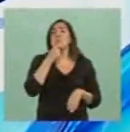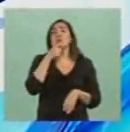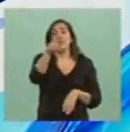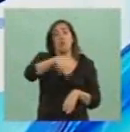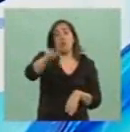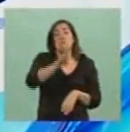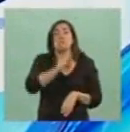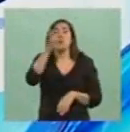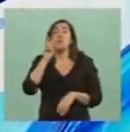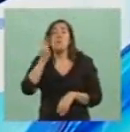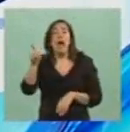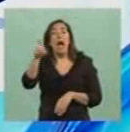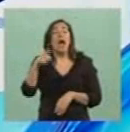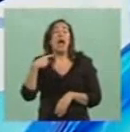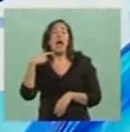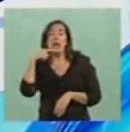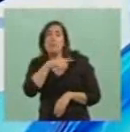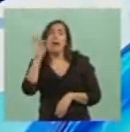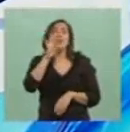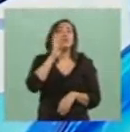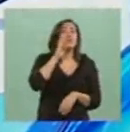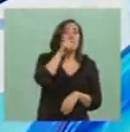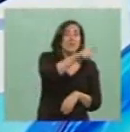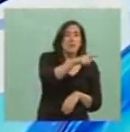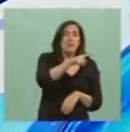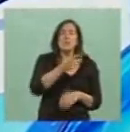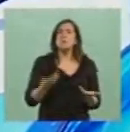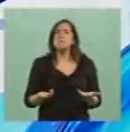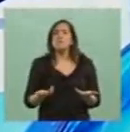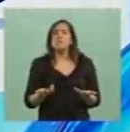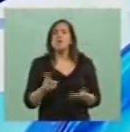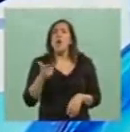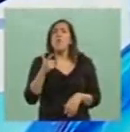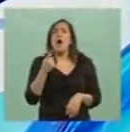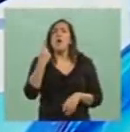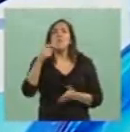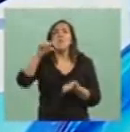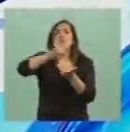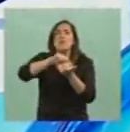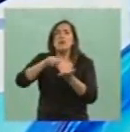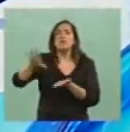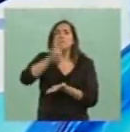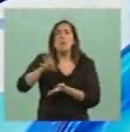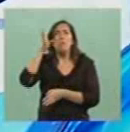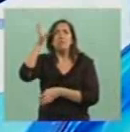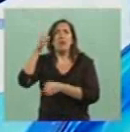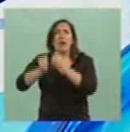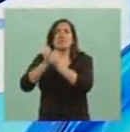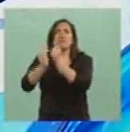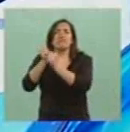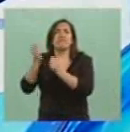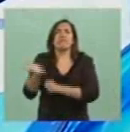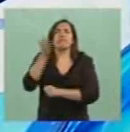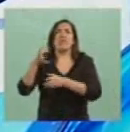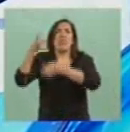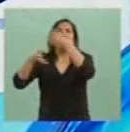Alemania, si ustedes recorren Estados Unidos, van a ver que no van a encontrar ninguna zona que esté demasiado